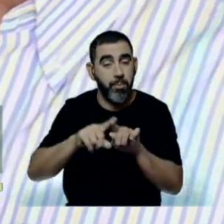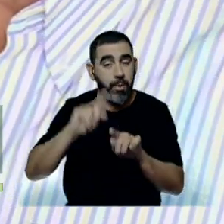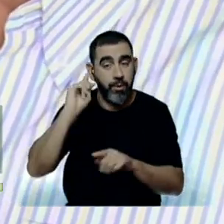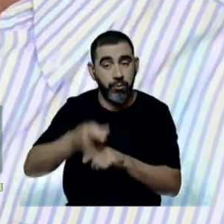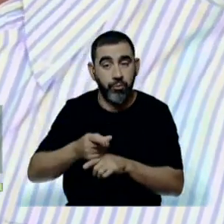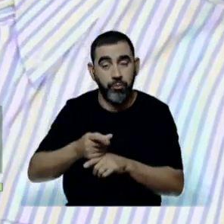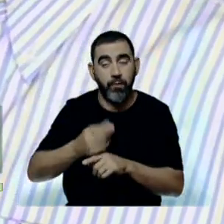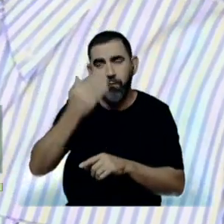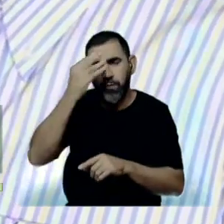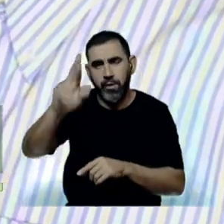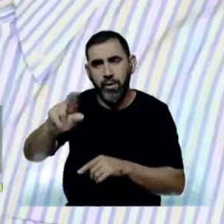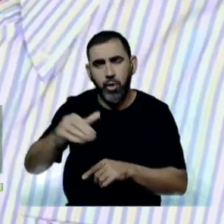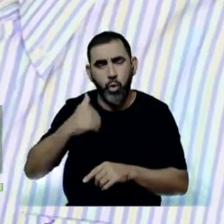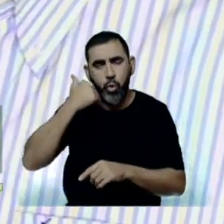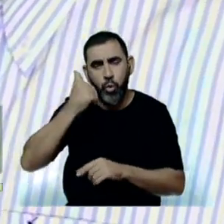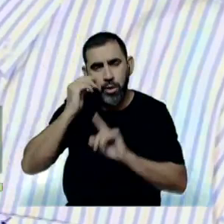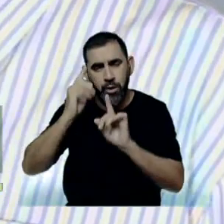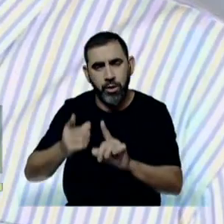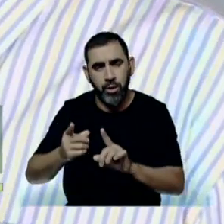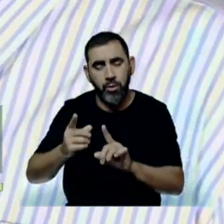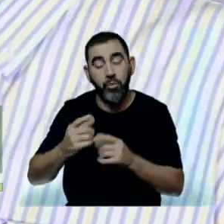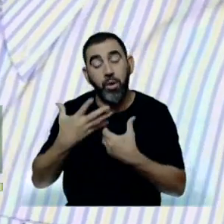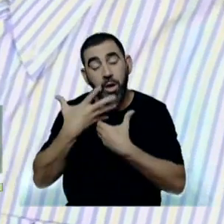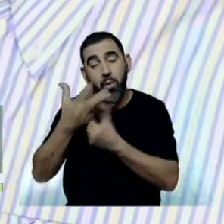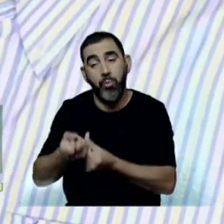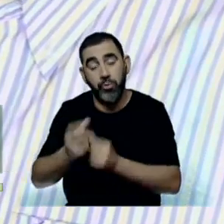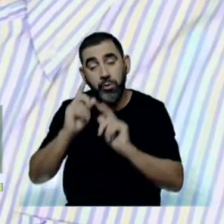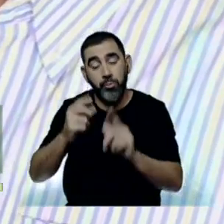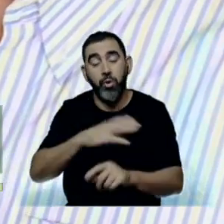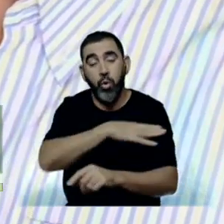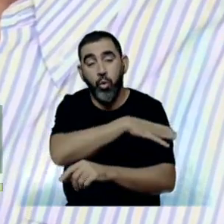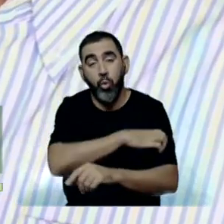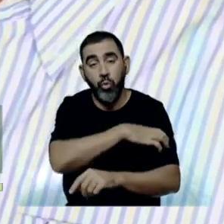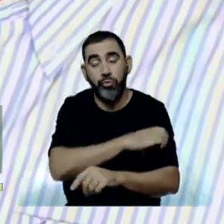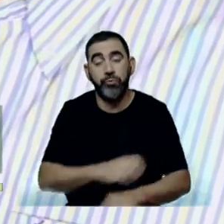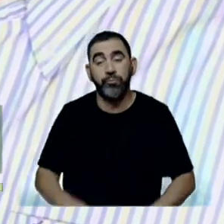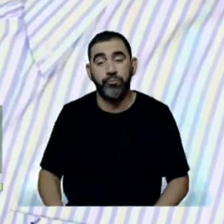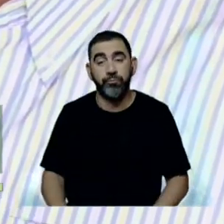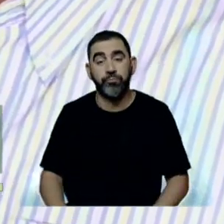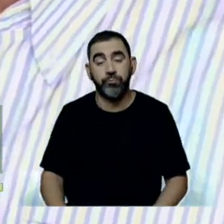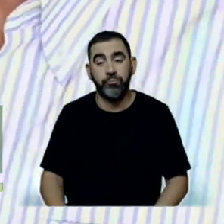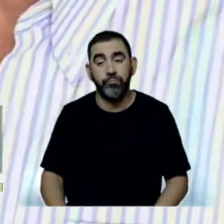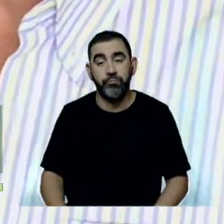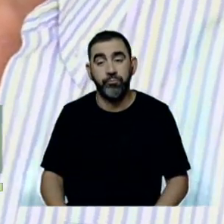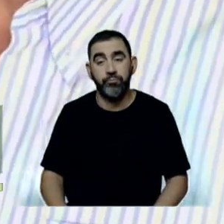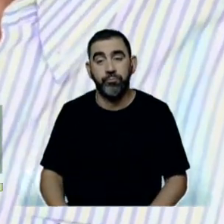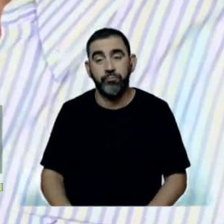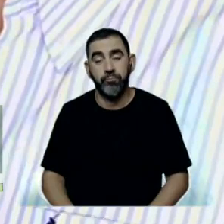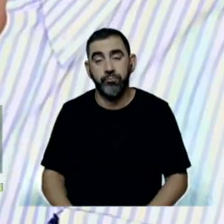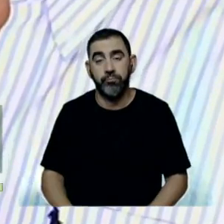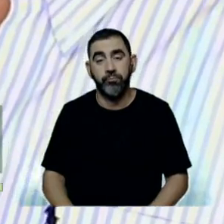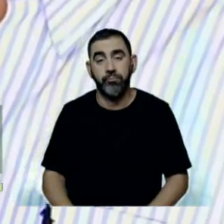Río Negro, que también forma parte de convocatoria y apoya la candidatura de Yamandú Orsi, estamos dando este